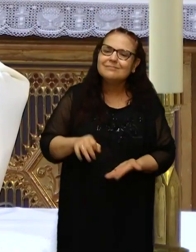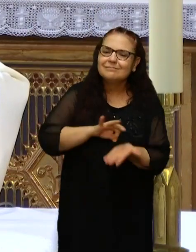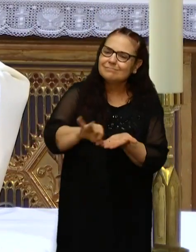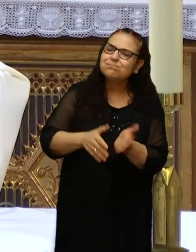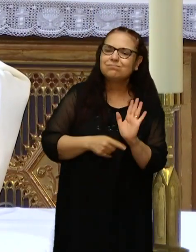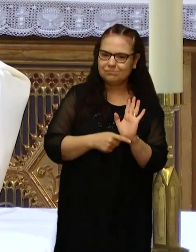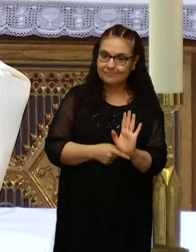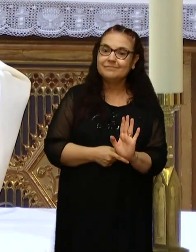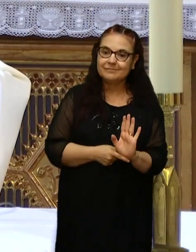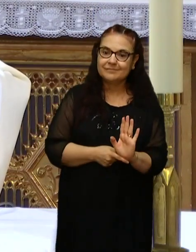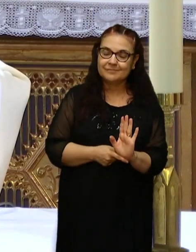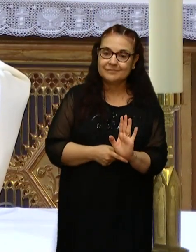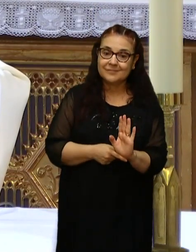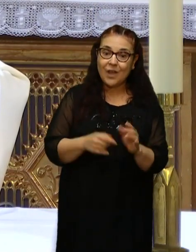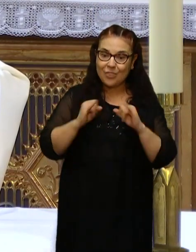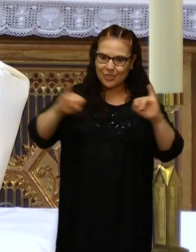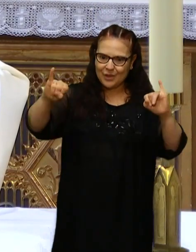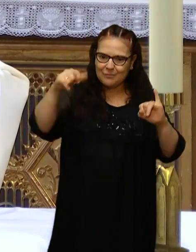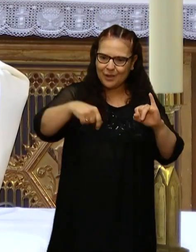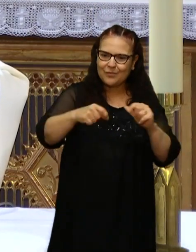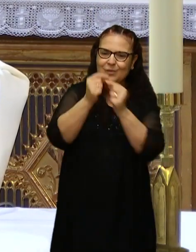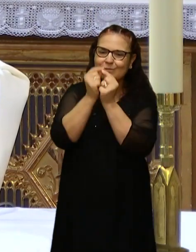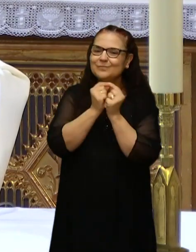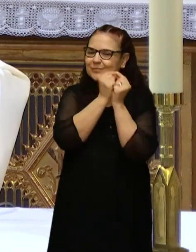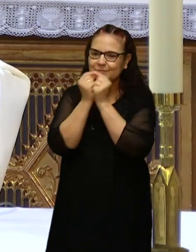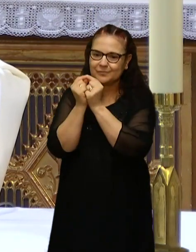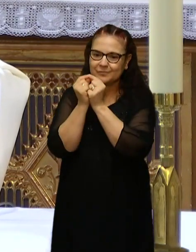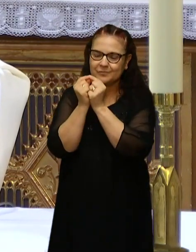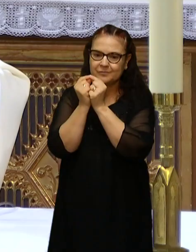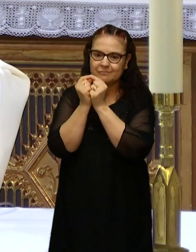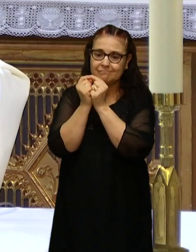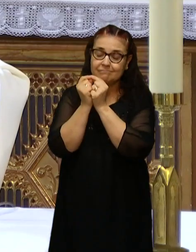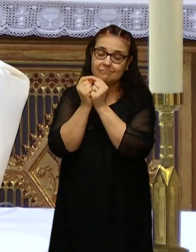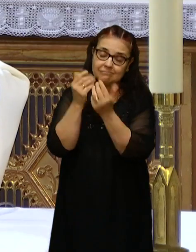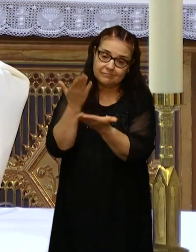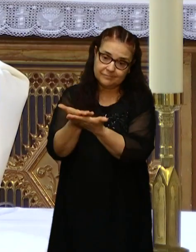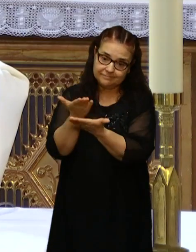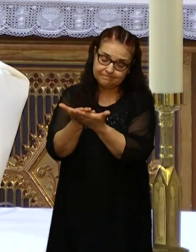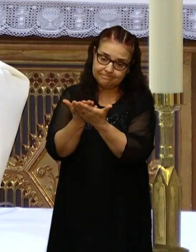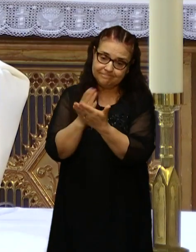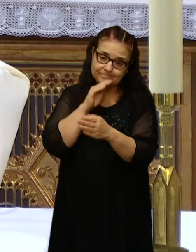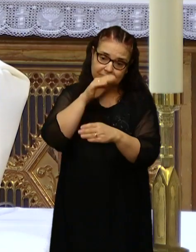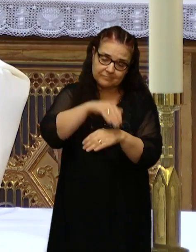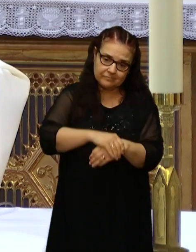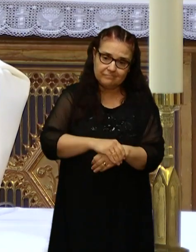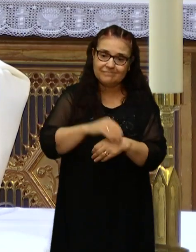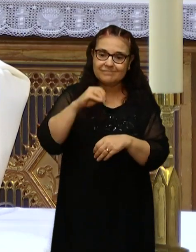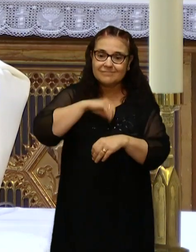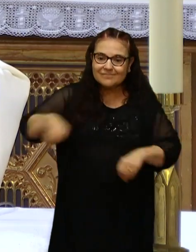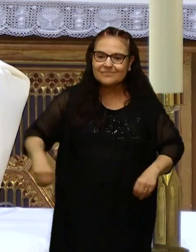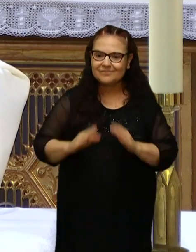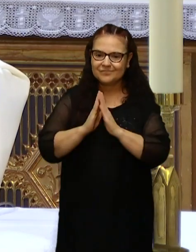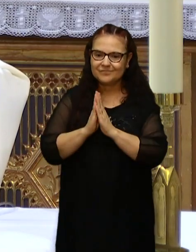tu presencia celebrando esta Eucaristía. Te pedimos humildemente que el